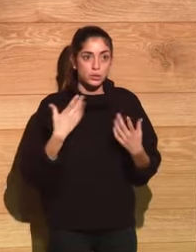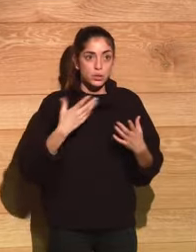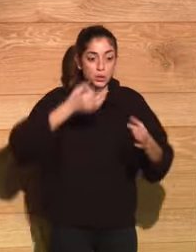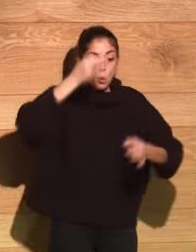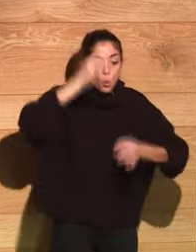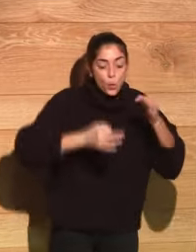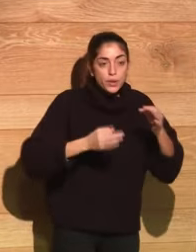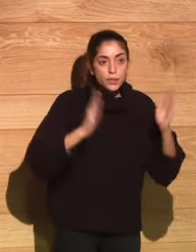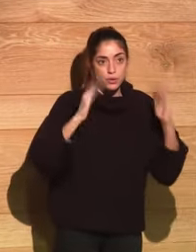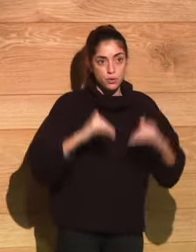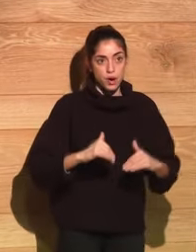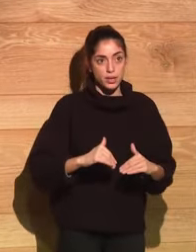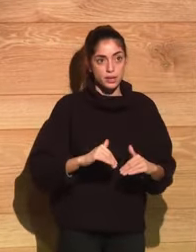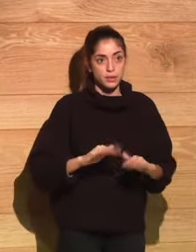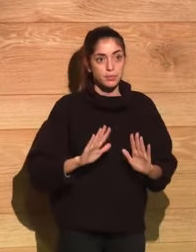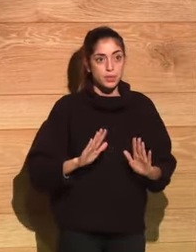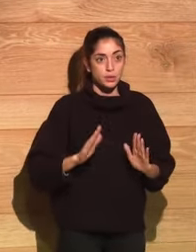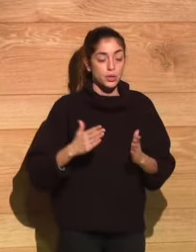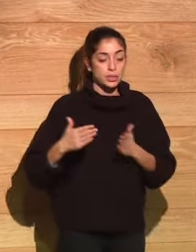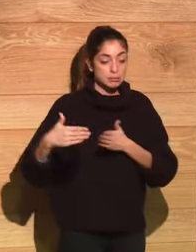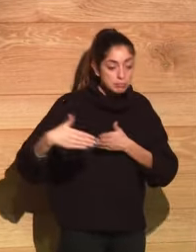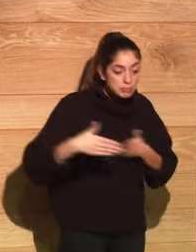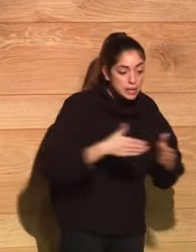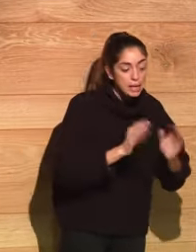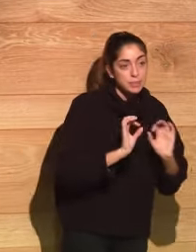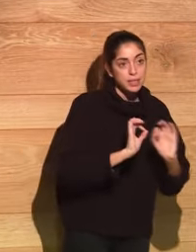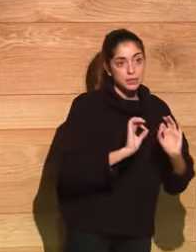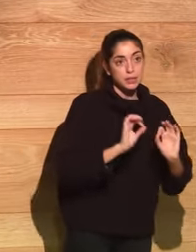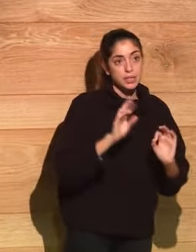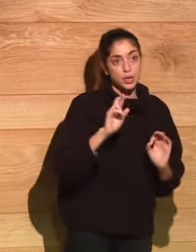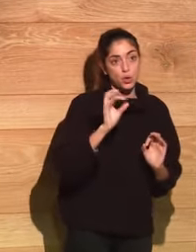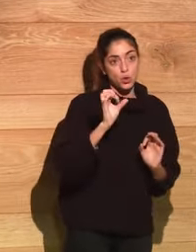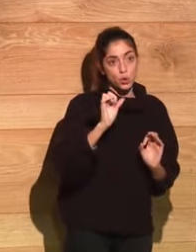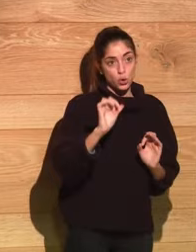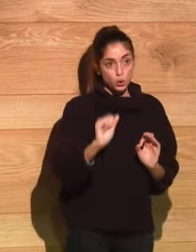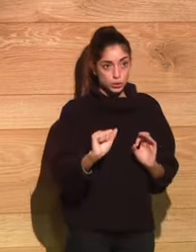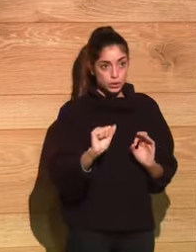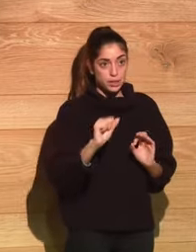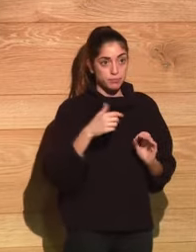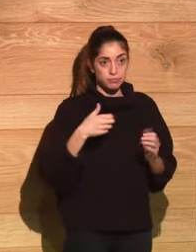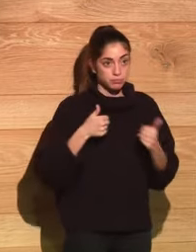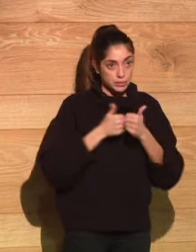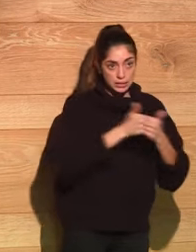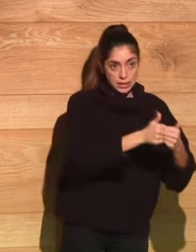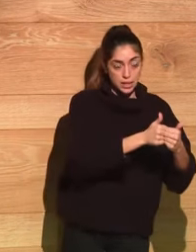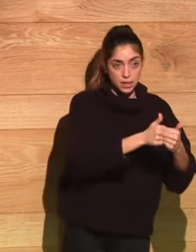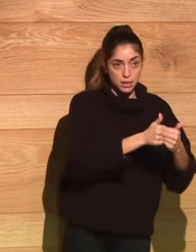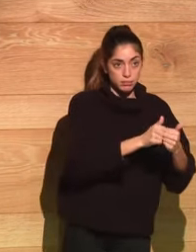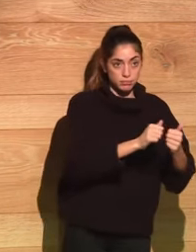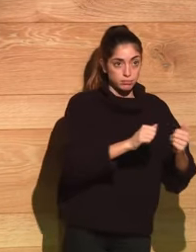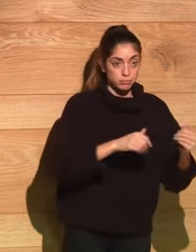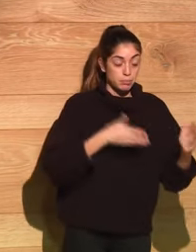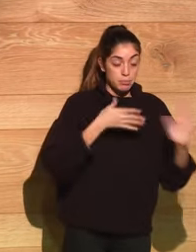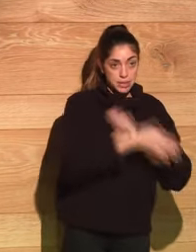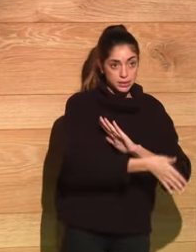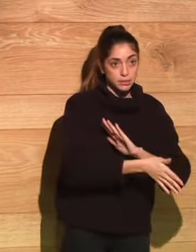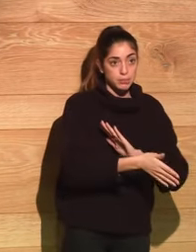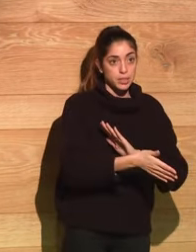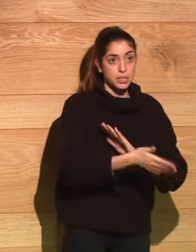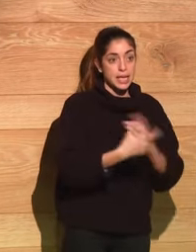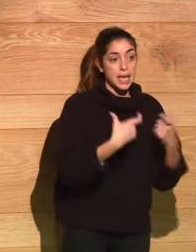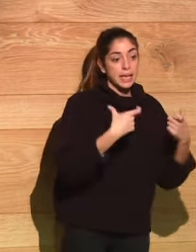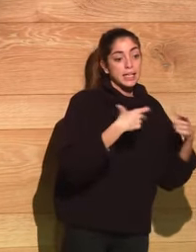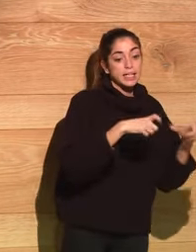juicio sobre las cosas. Bueno, ese es el camino que siguió Rosa Chacel, que lo siguió desde el principio hasta el final. Es decir, Estación, ida y vuelta, que es